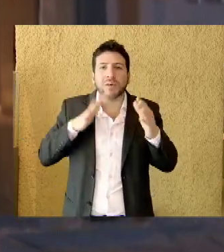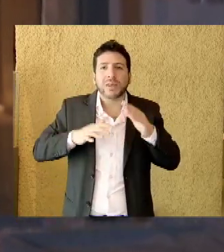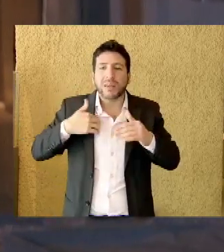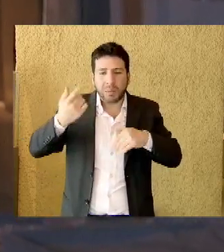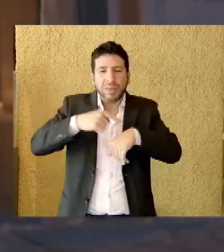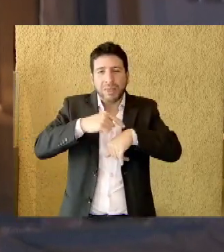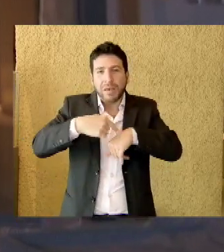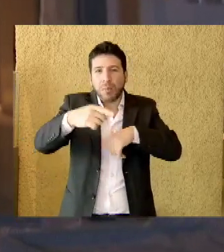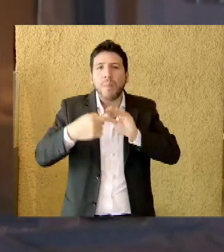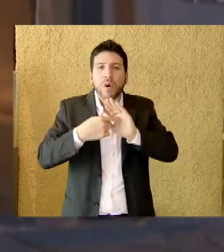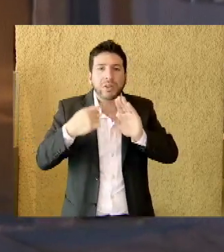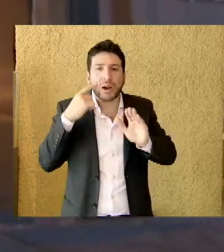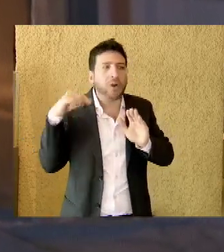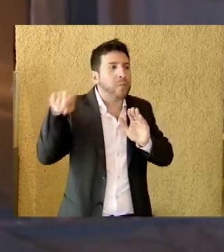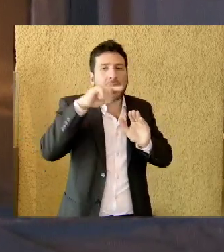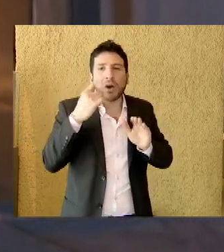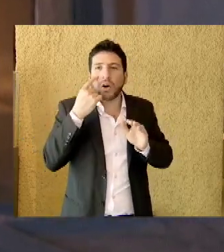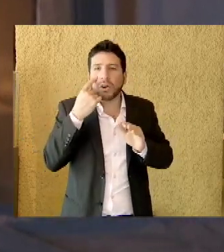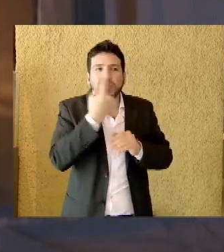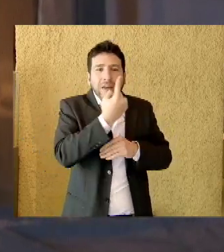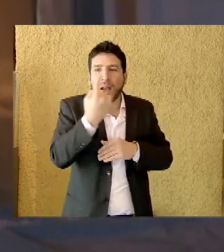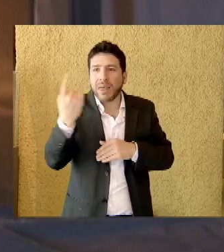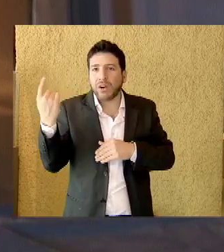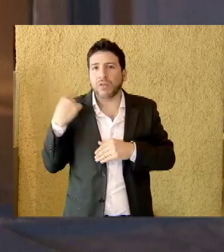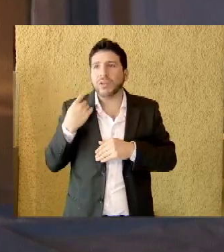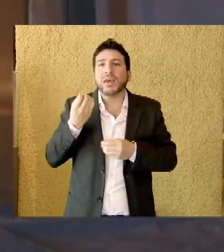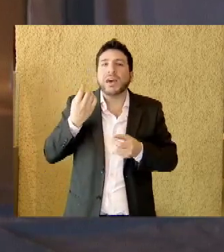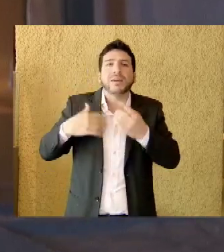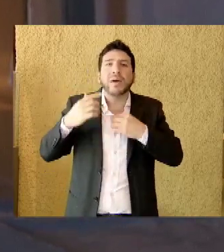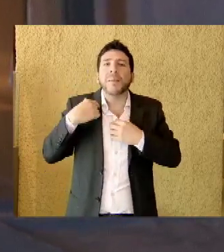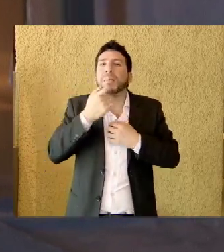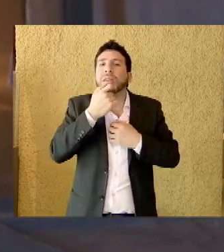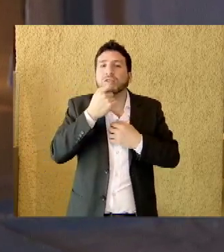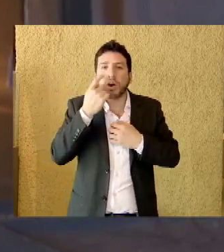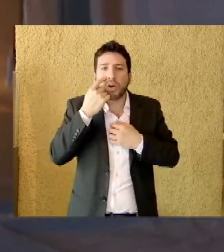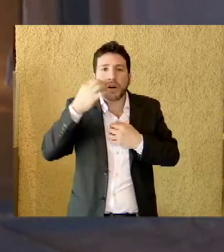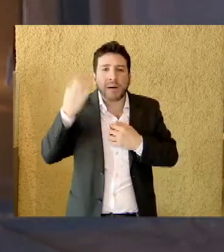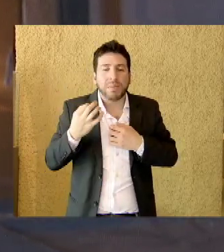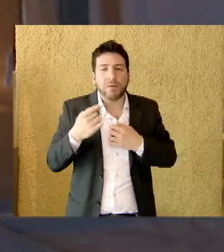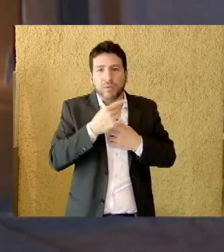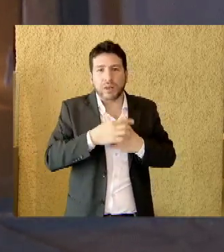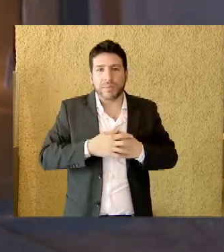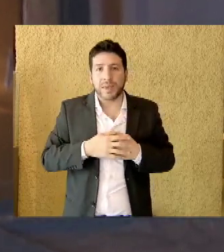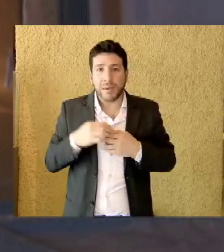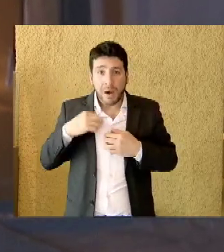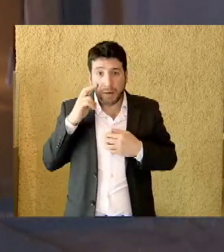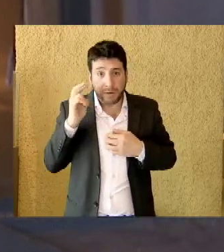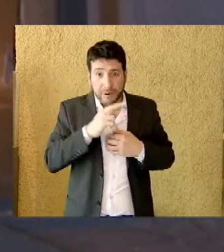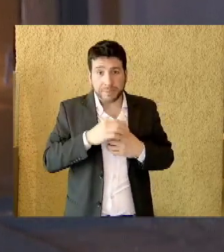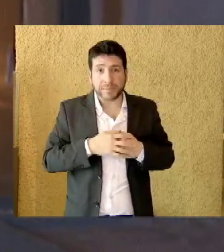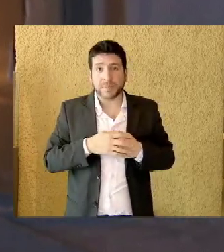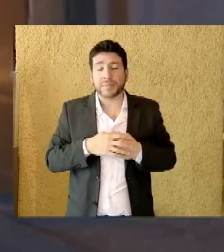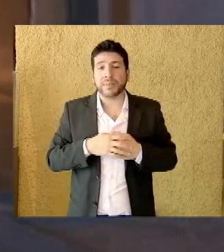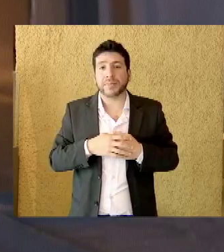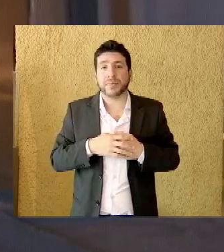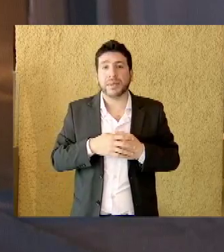tiempo para explicar y conocer un poco de qué se trata, que no se lo pierdan los mendocinos definitivamente. Pero si te parece, vamos a continuar con